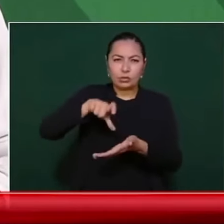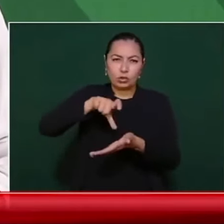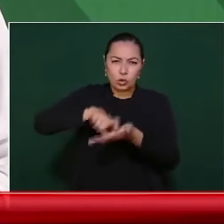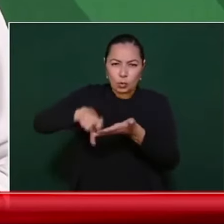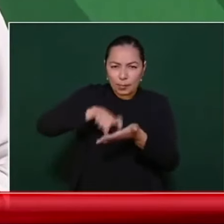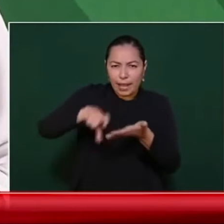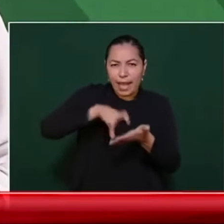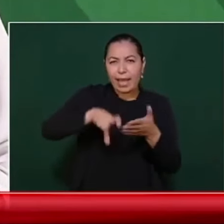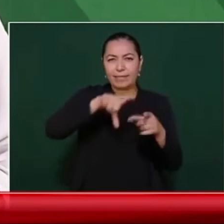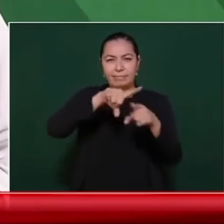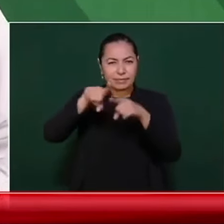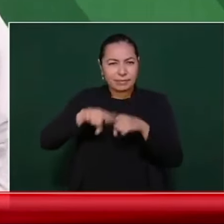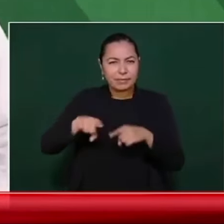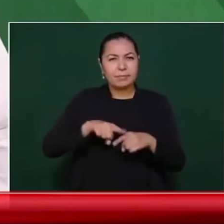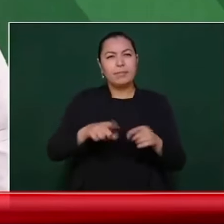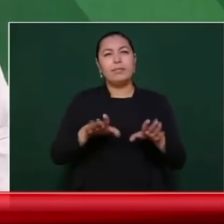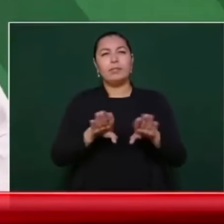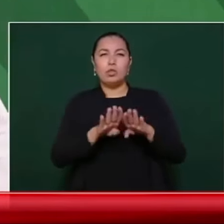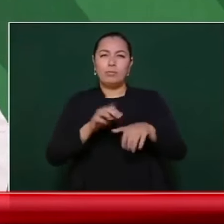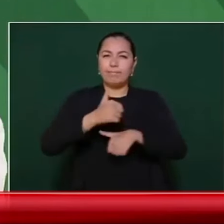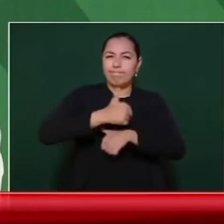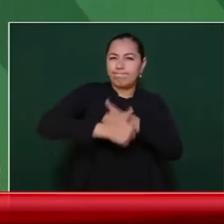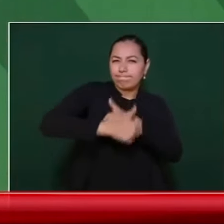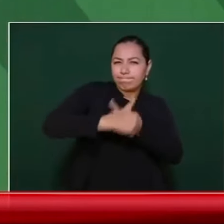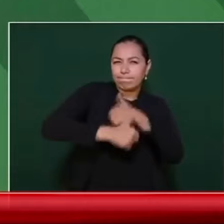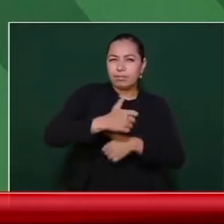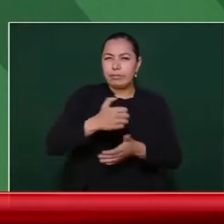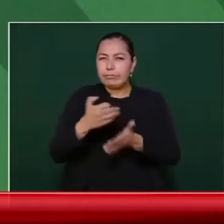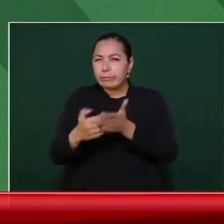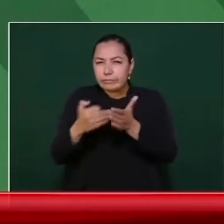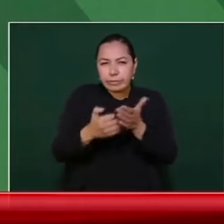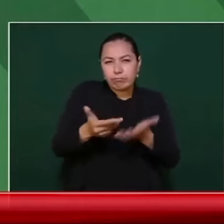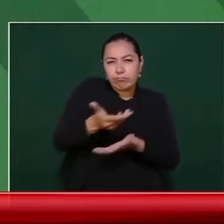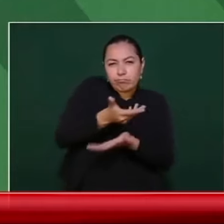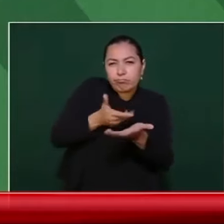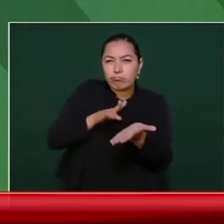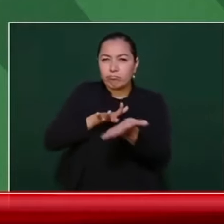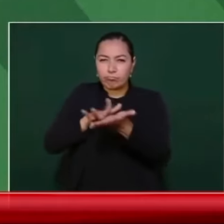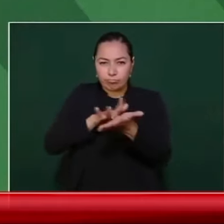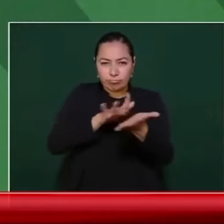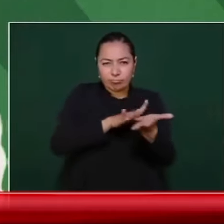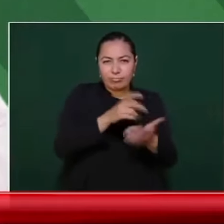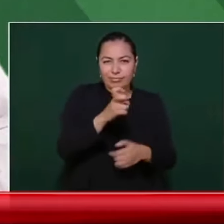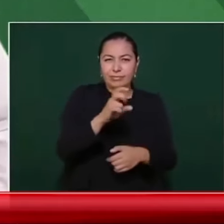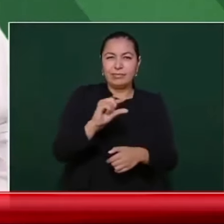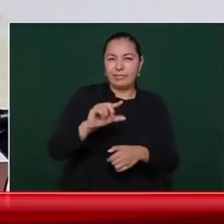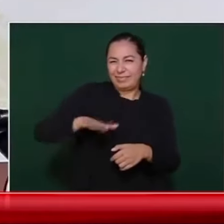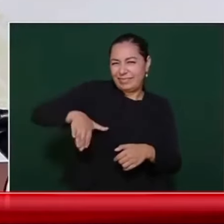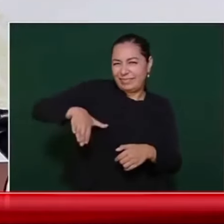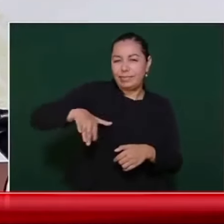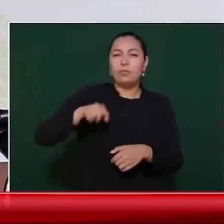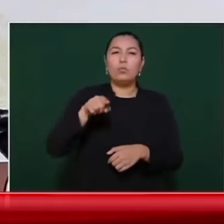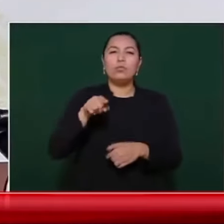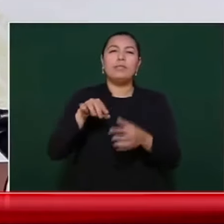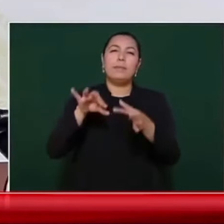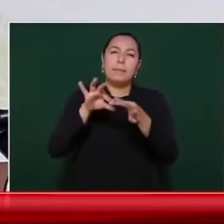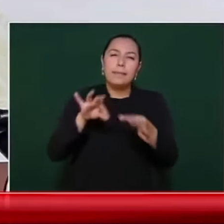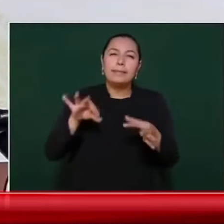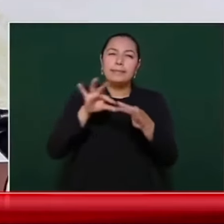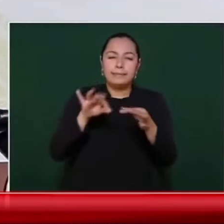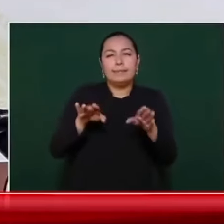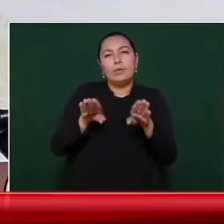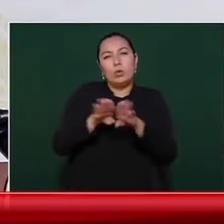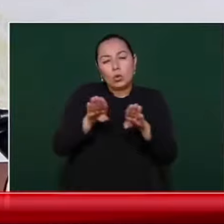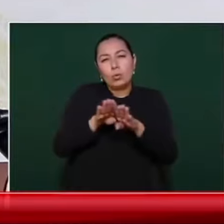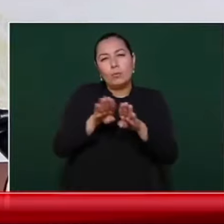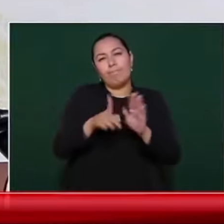combate a la carestía que recientemente lo ha puesto